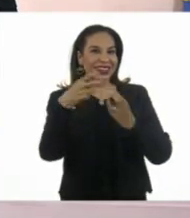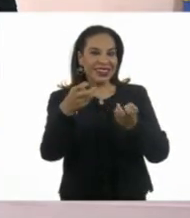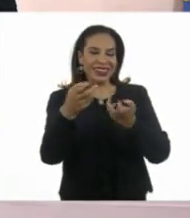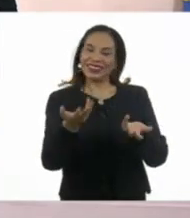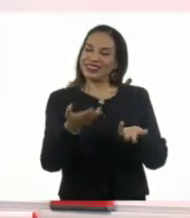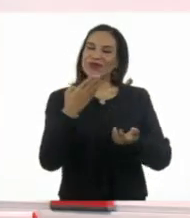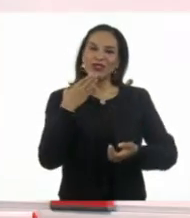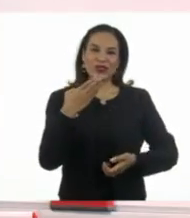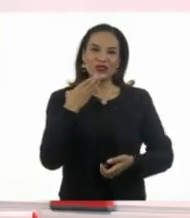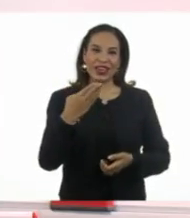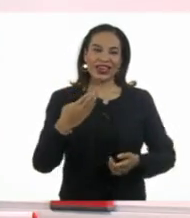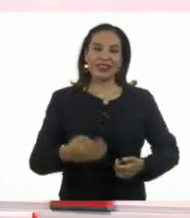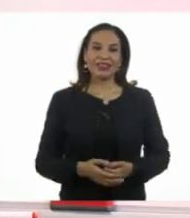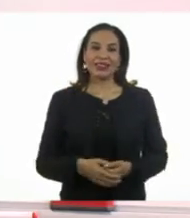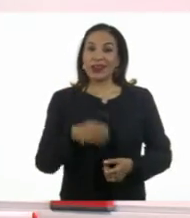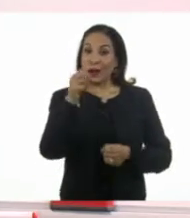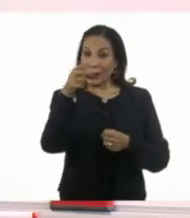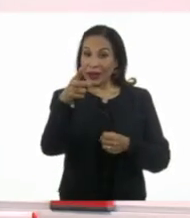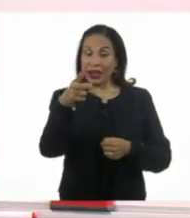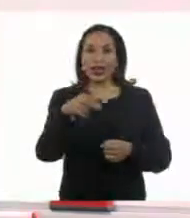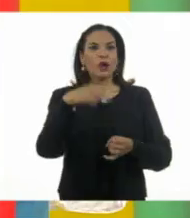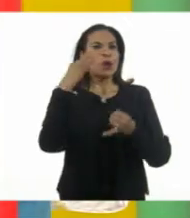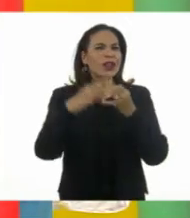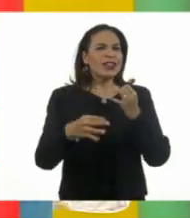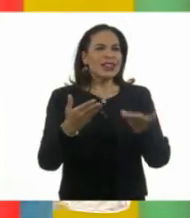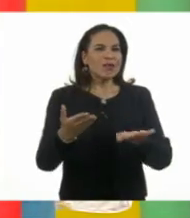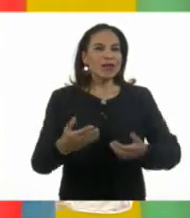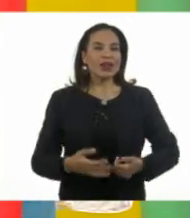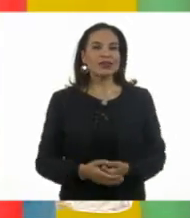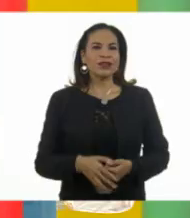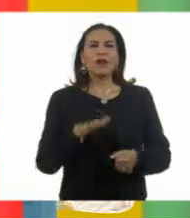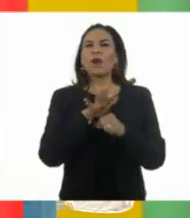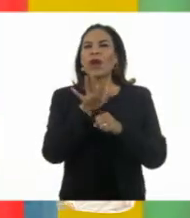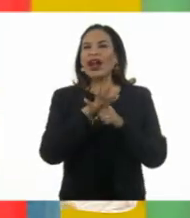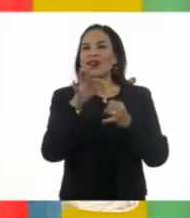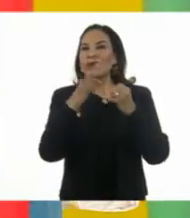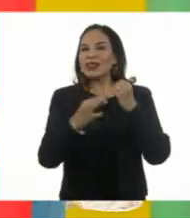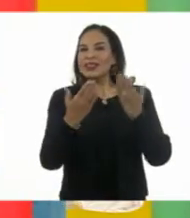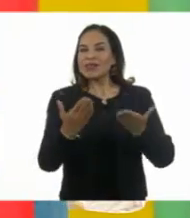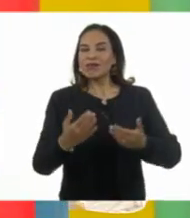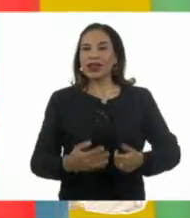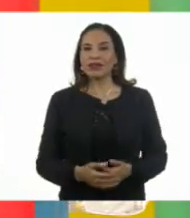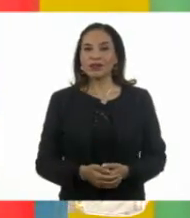Muy bien. ¿Ok? ¿Y la última? ¿Cuál será la última?